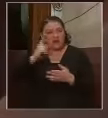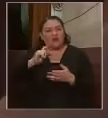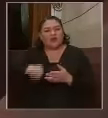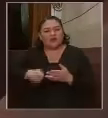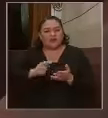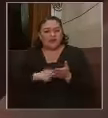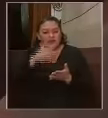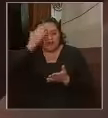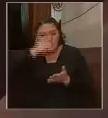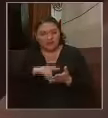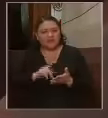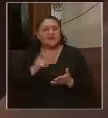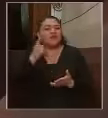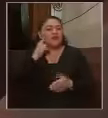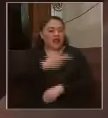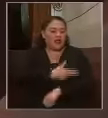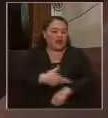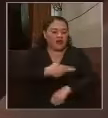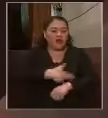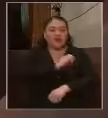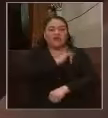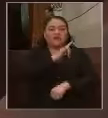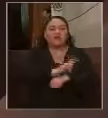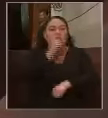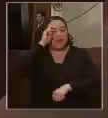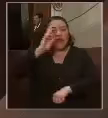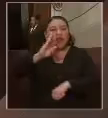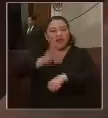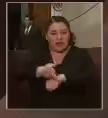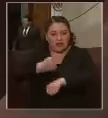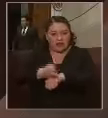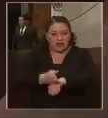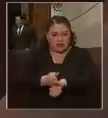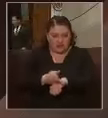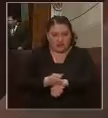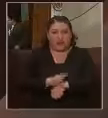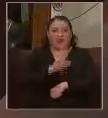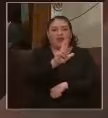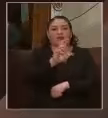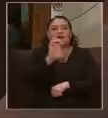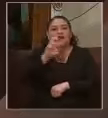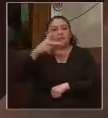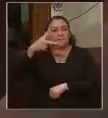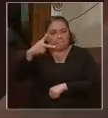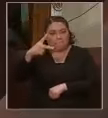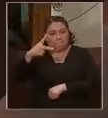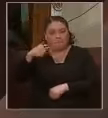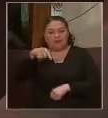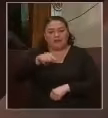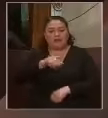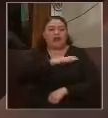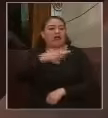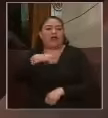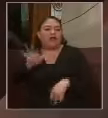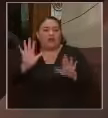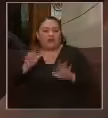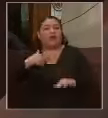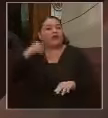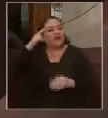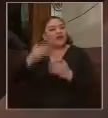para la procedencia del procedimiento especial sancionador es genérica, es decir, ya no estamos solamente en la casuística del